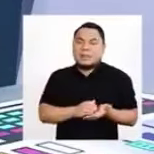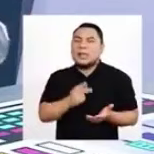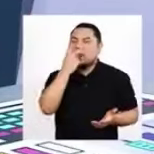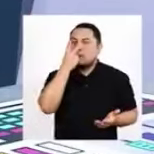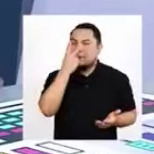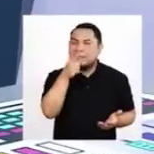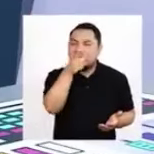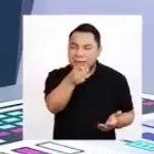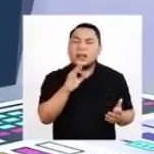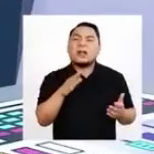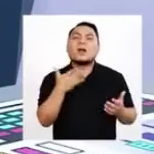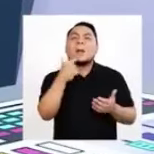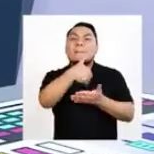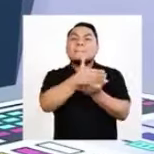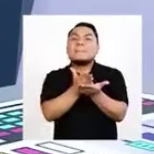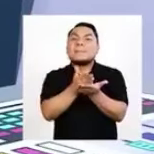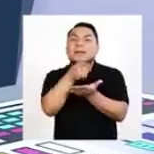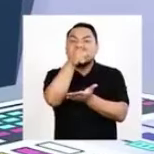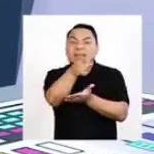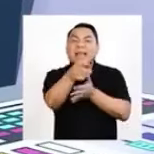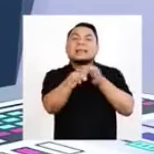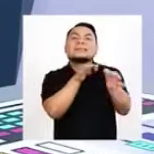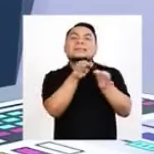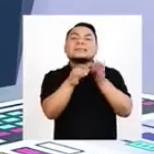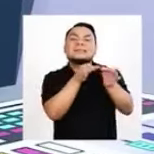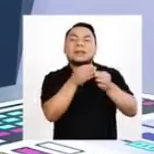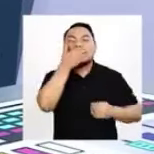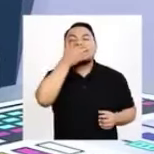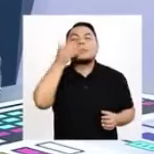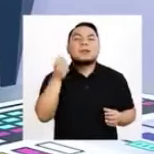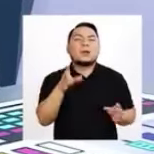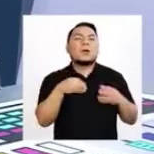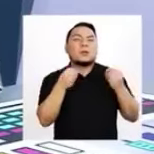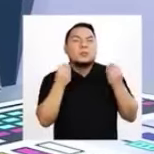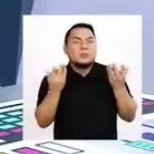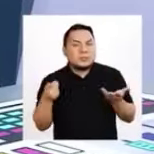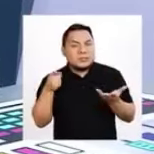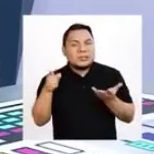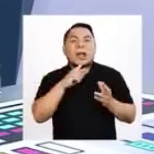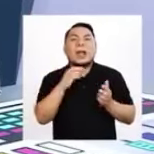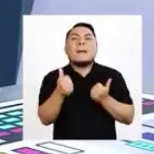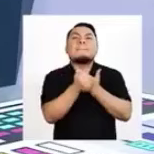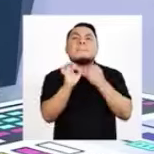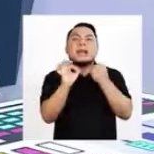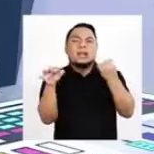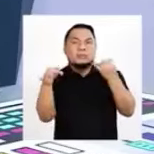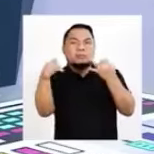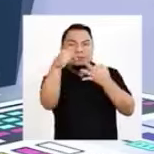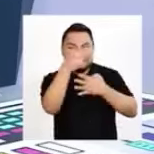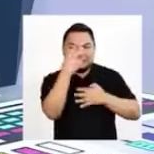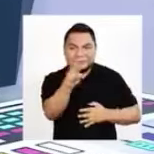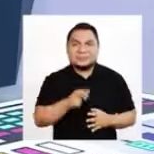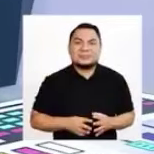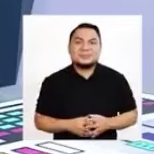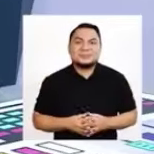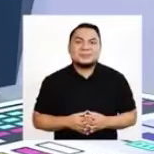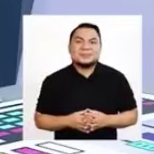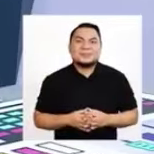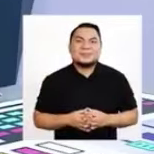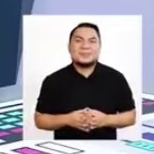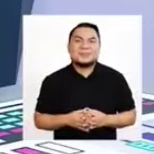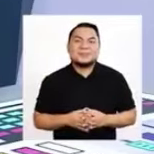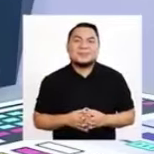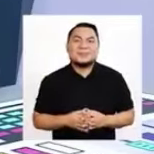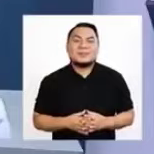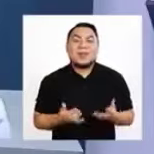entender más, veamos esta secuencia que nos explicará mejor los factores de riesgo.